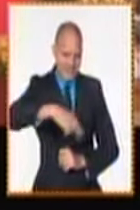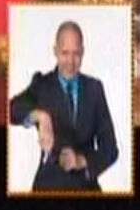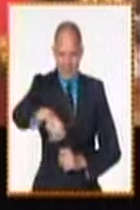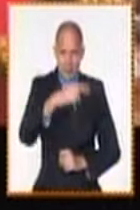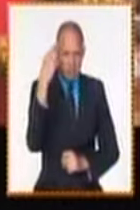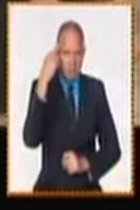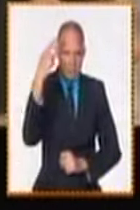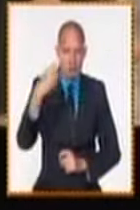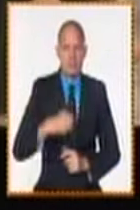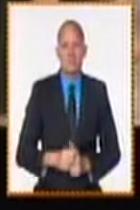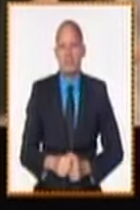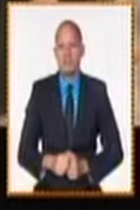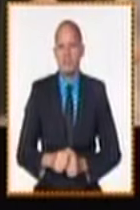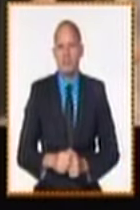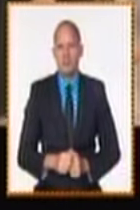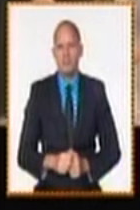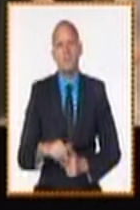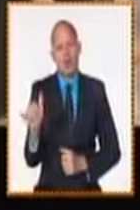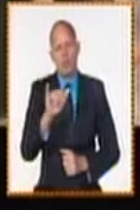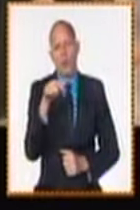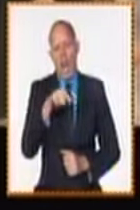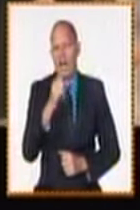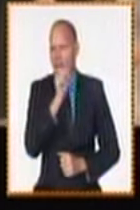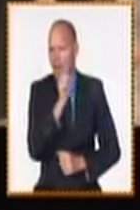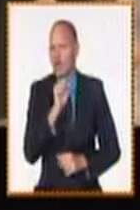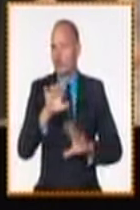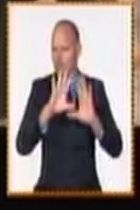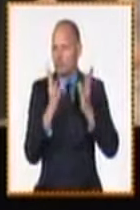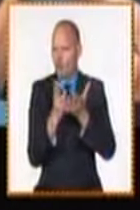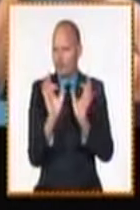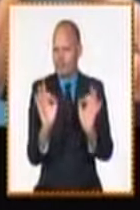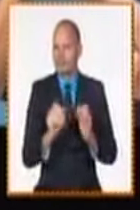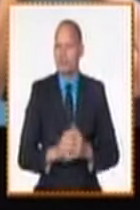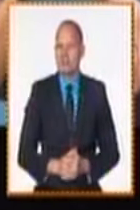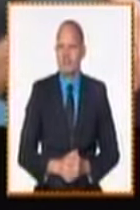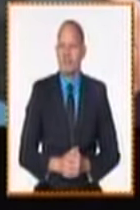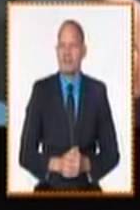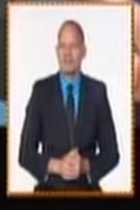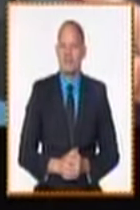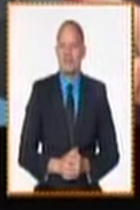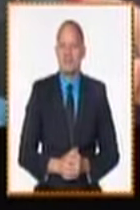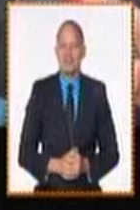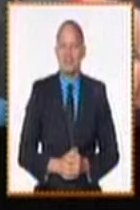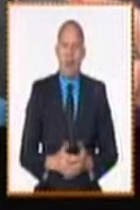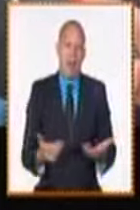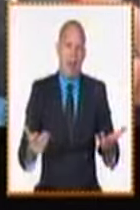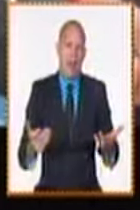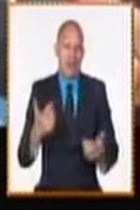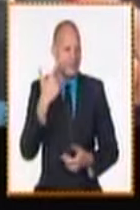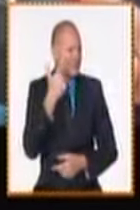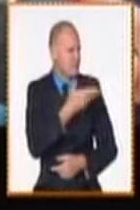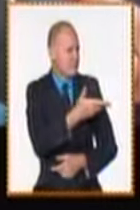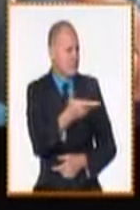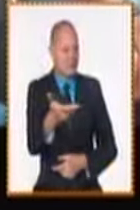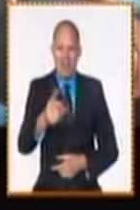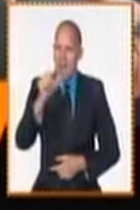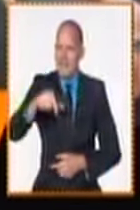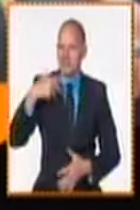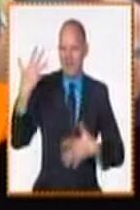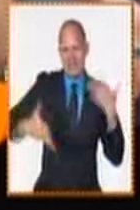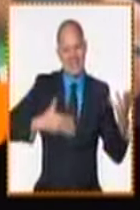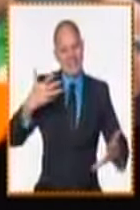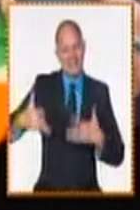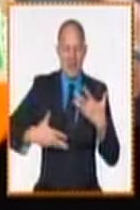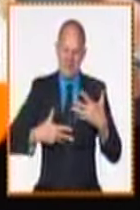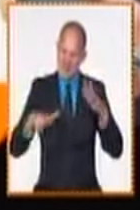Nacional de la Música, también fueron reconocidos en esta oportunidad. Donde quiera se respira esta cubanía. Felicidades bayameses en